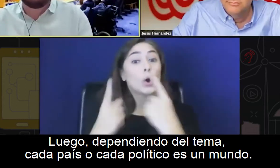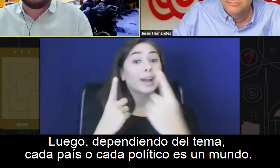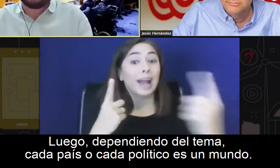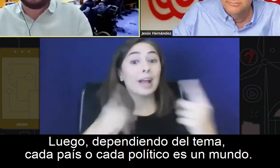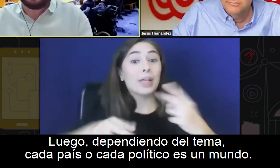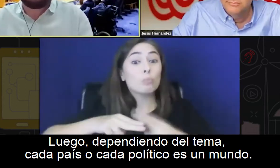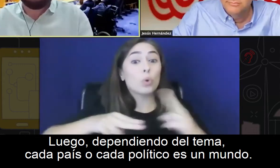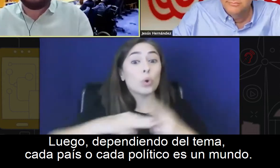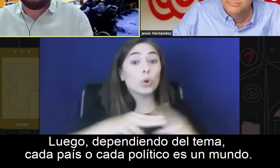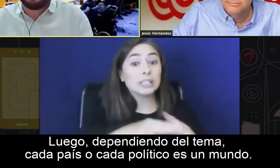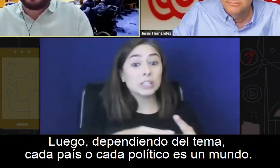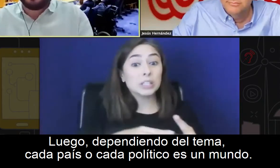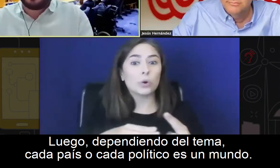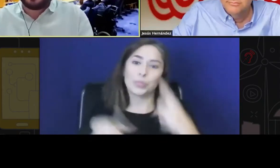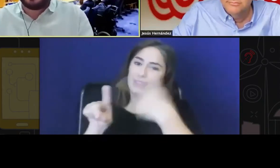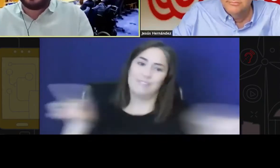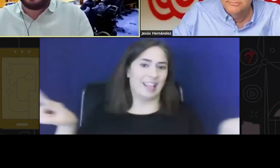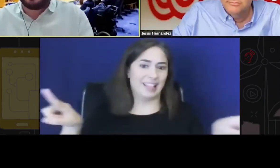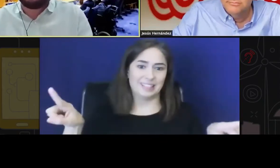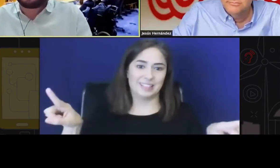político es un mundo.